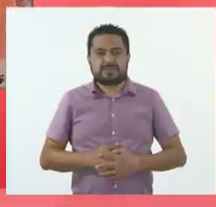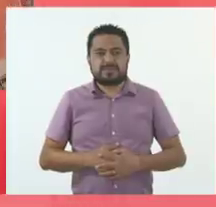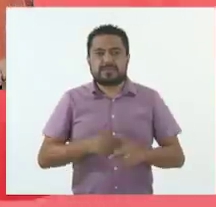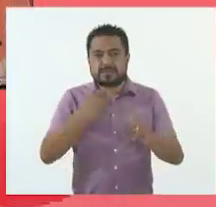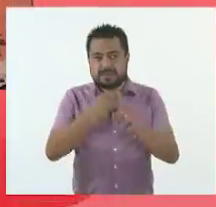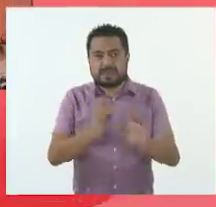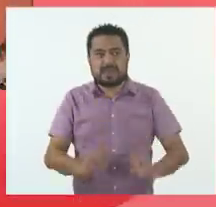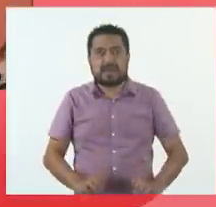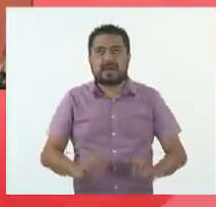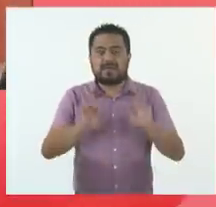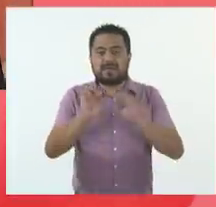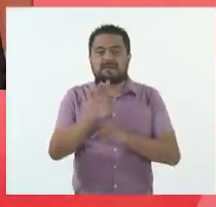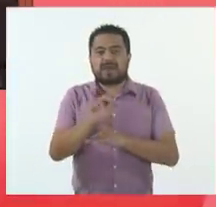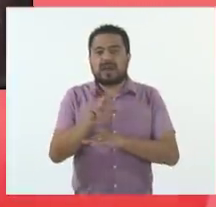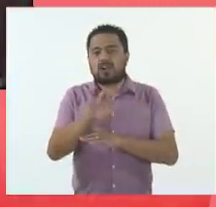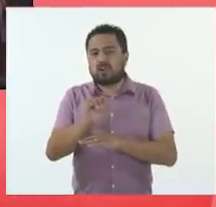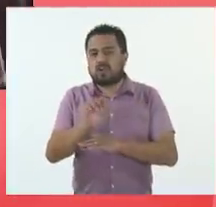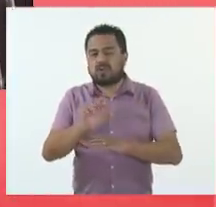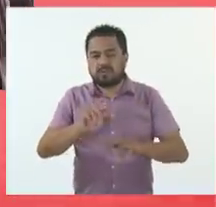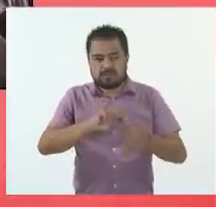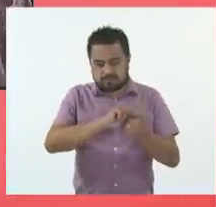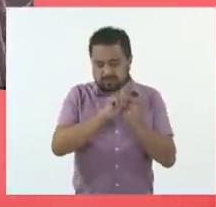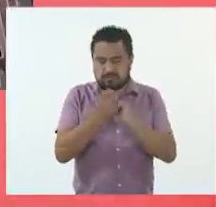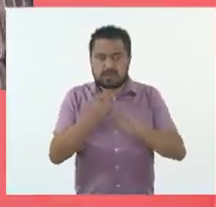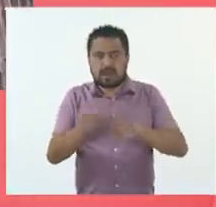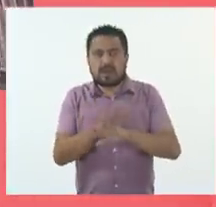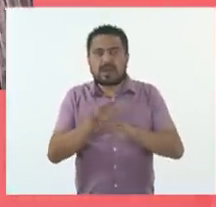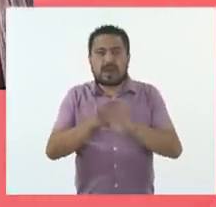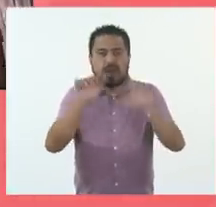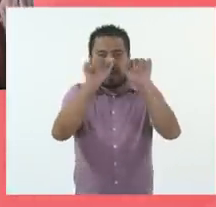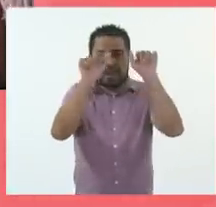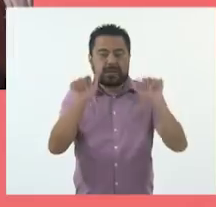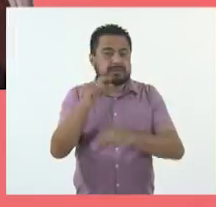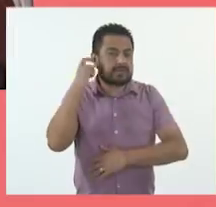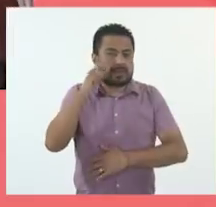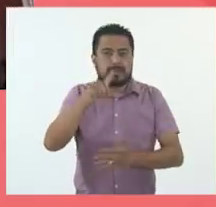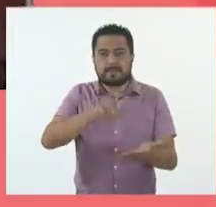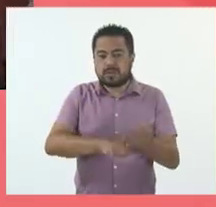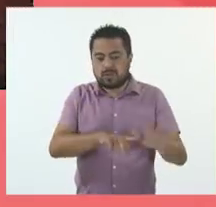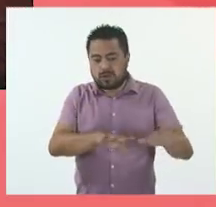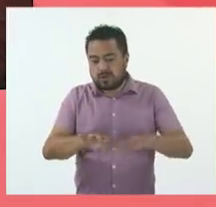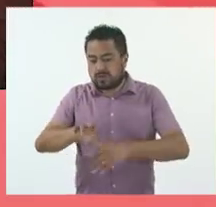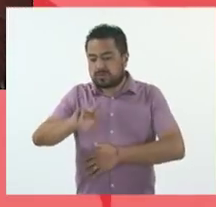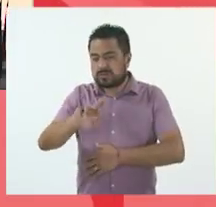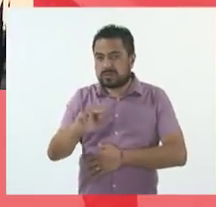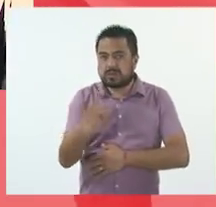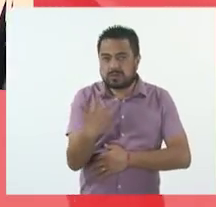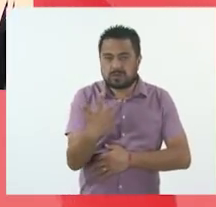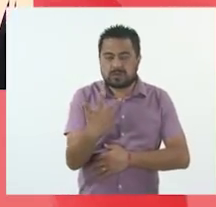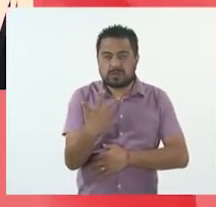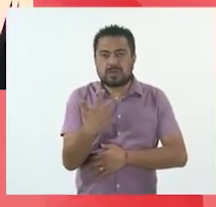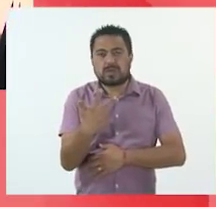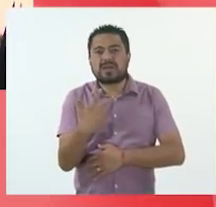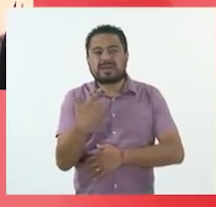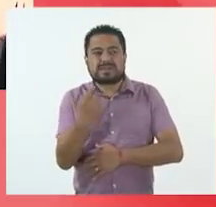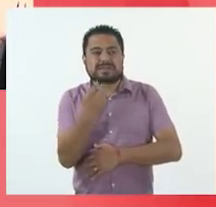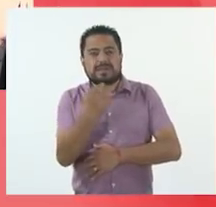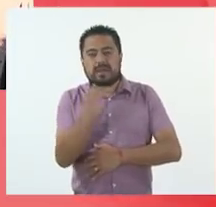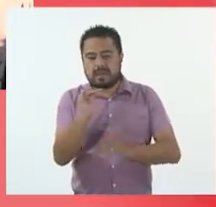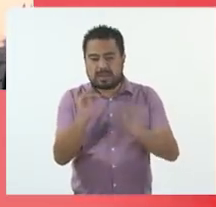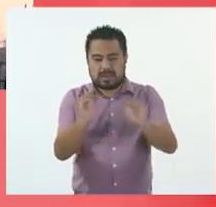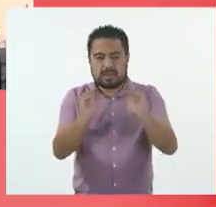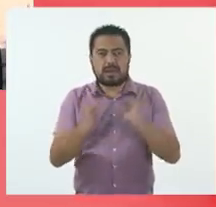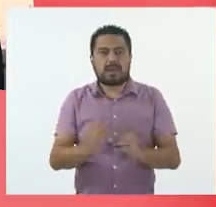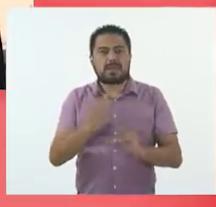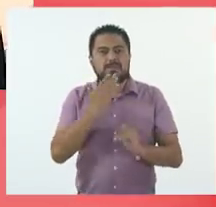Este edificio barroco se convirtió en Museo de Arte de Querétaro en 1988. El claustro bajo está